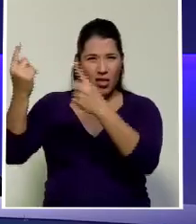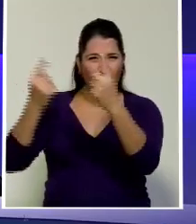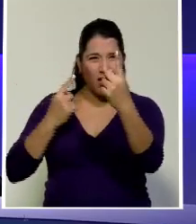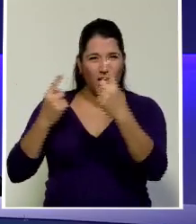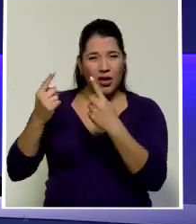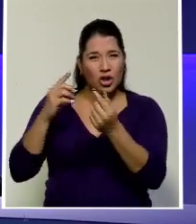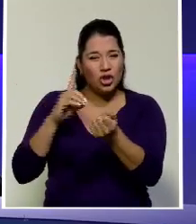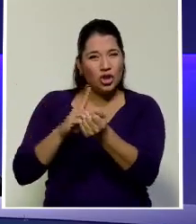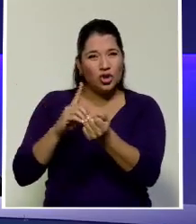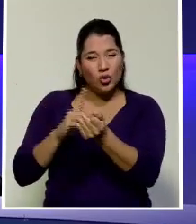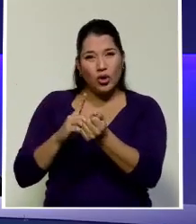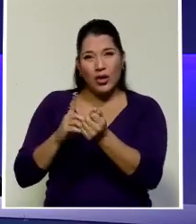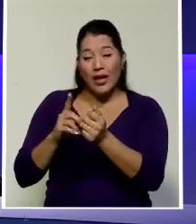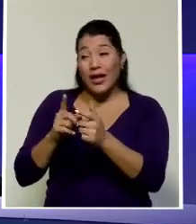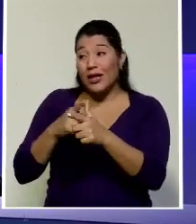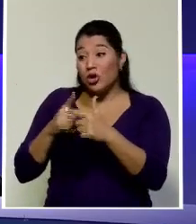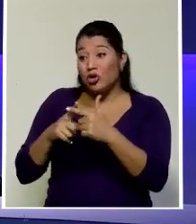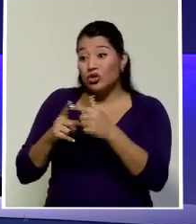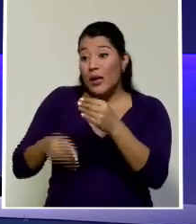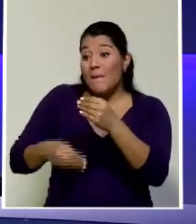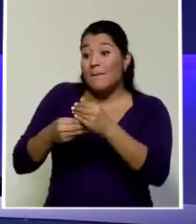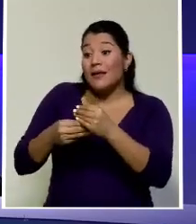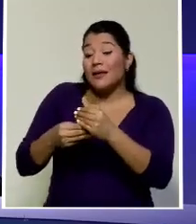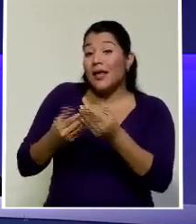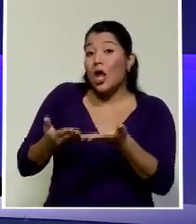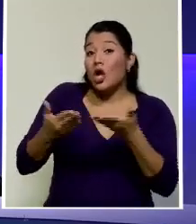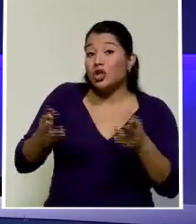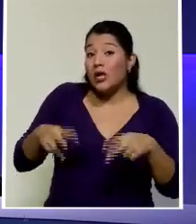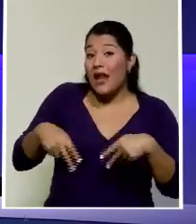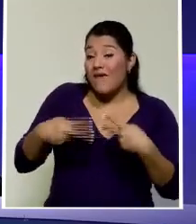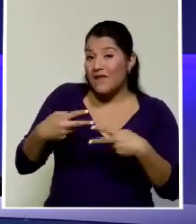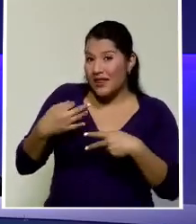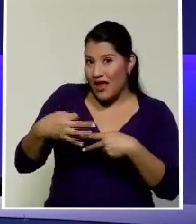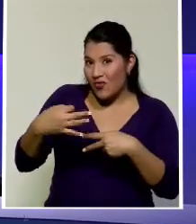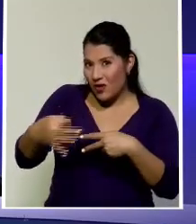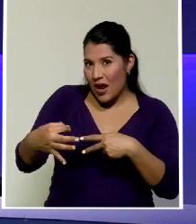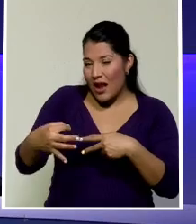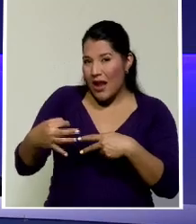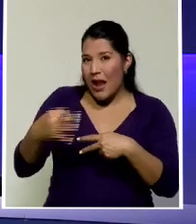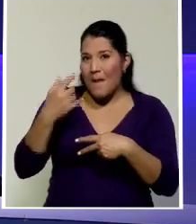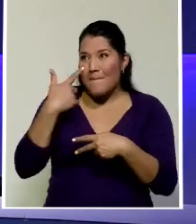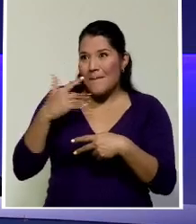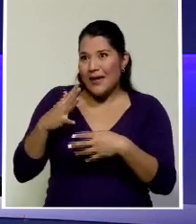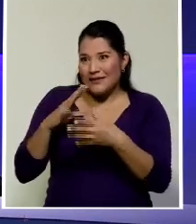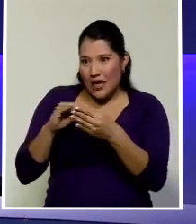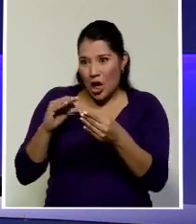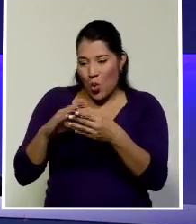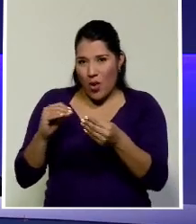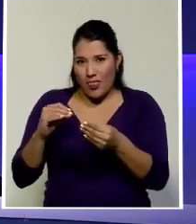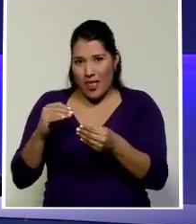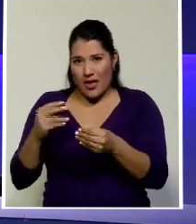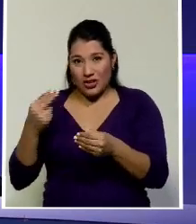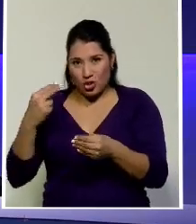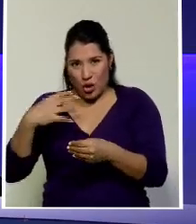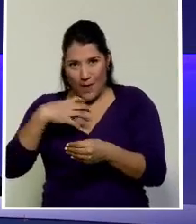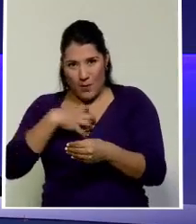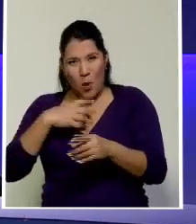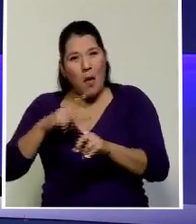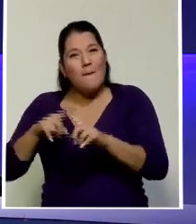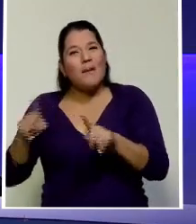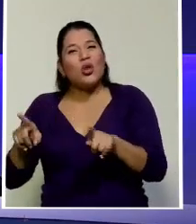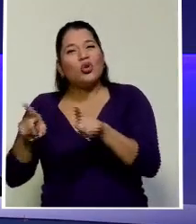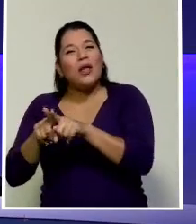que tiene muchas cosas de la vida real, vida diaria, que parece confidencia a veces, que parece autobiográfico, pero que tiene mucho de